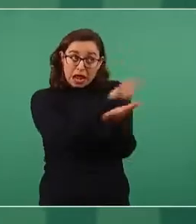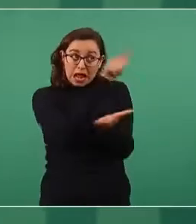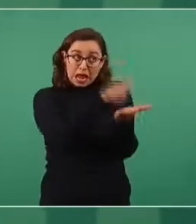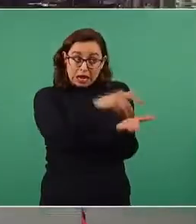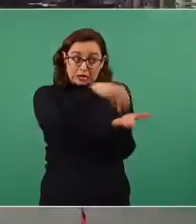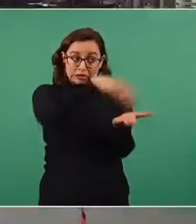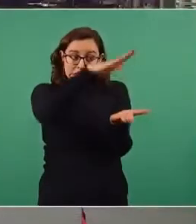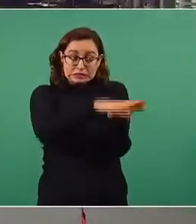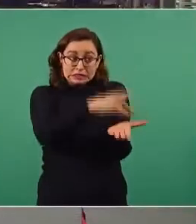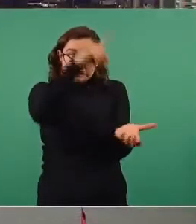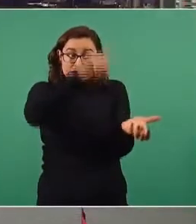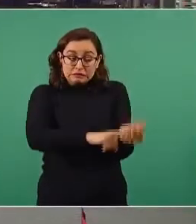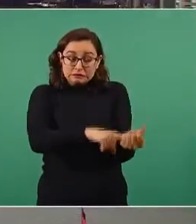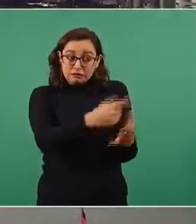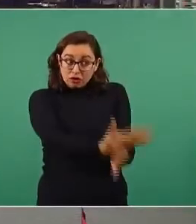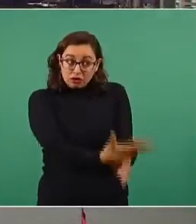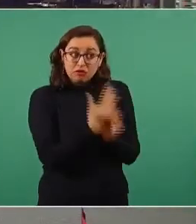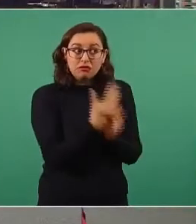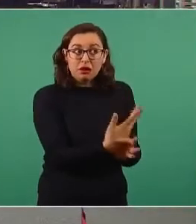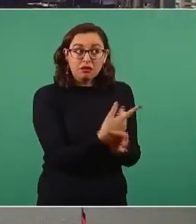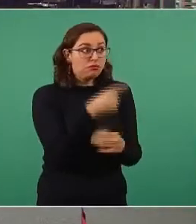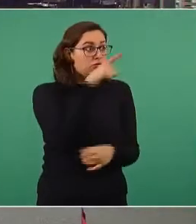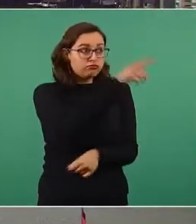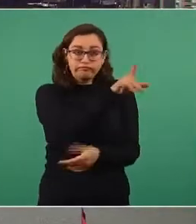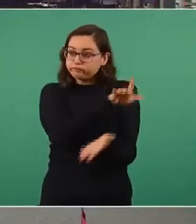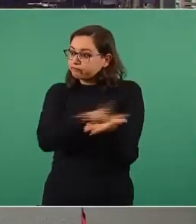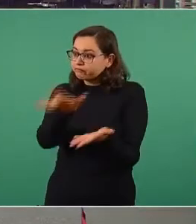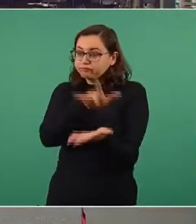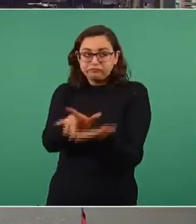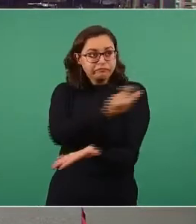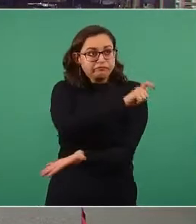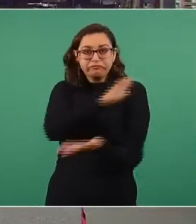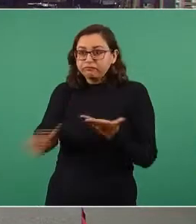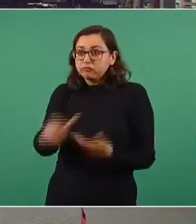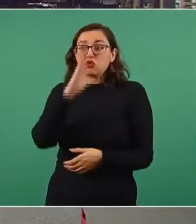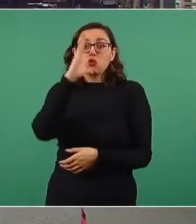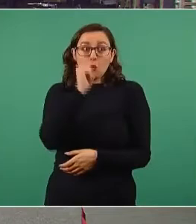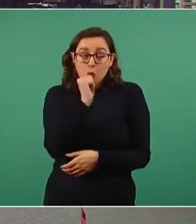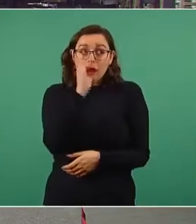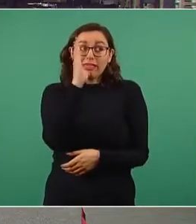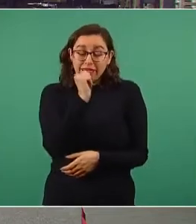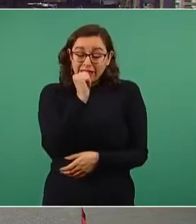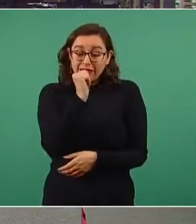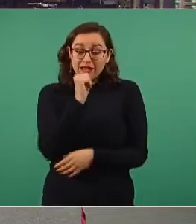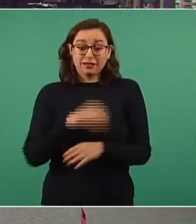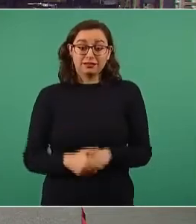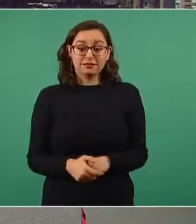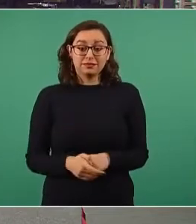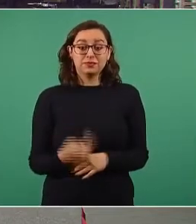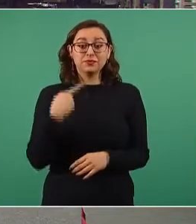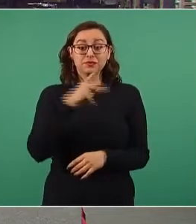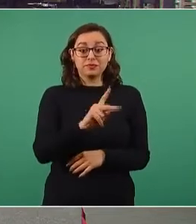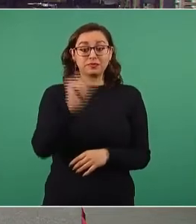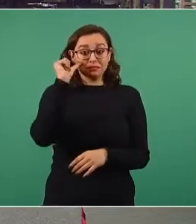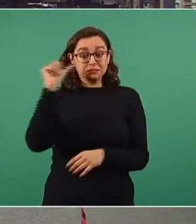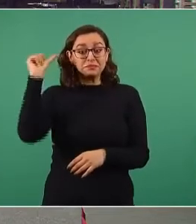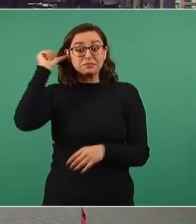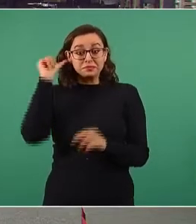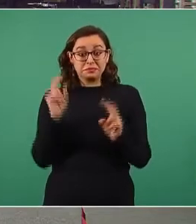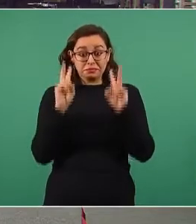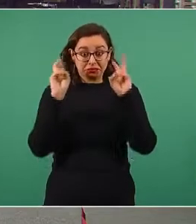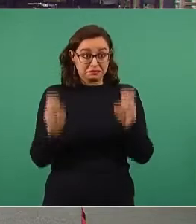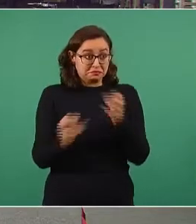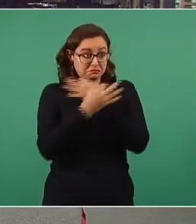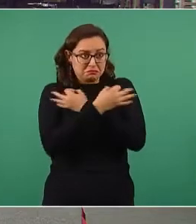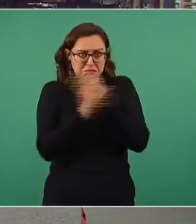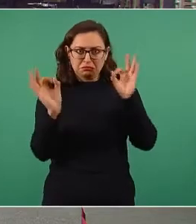hay alguna organización que actúa de esa manera, pues lo haremos saber también. Pero la nota de ayer, lo que yo veo es que es una definición de política